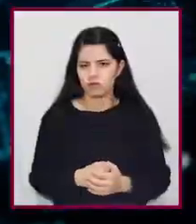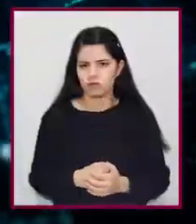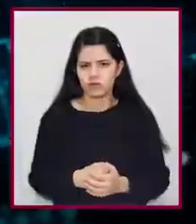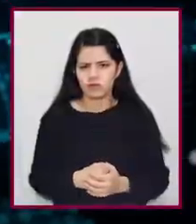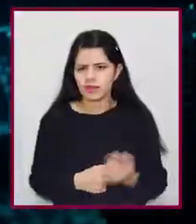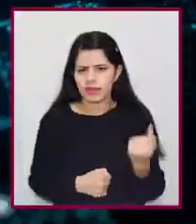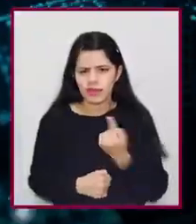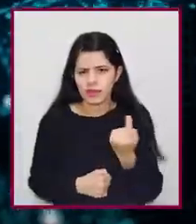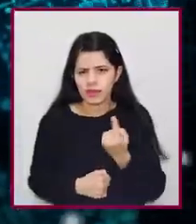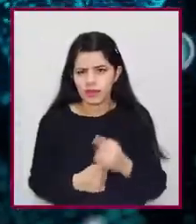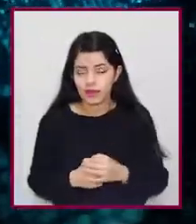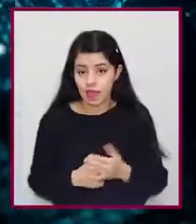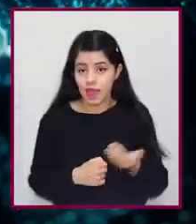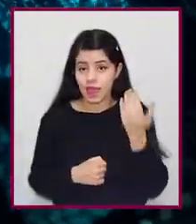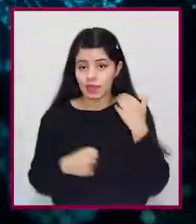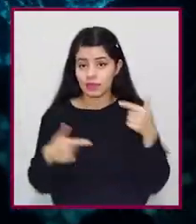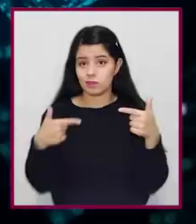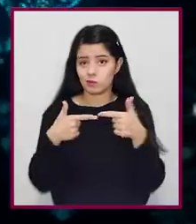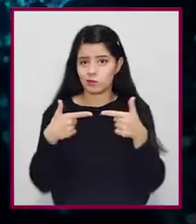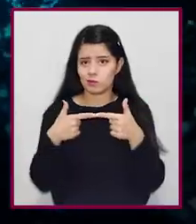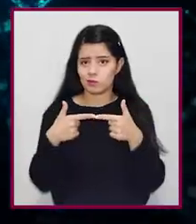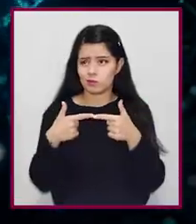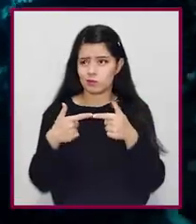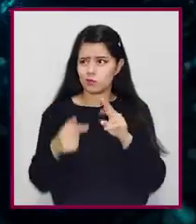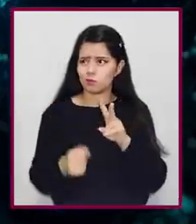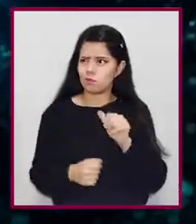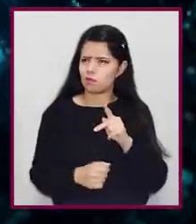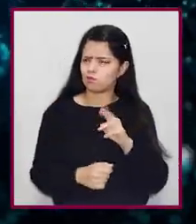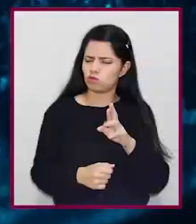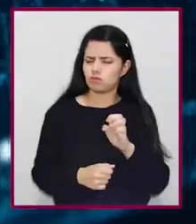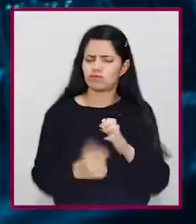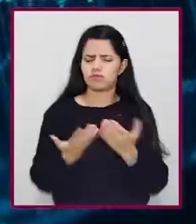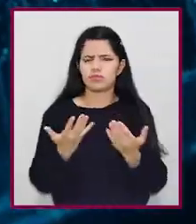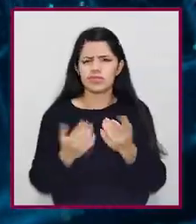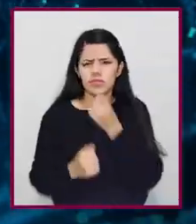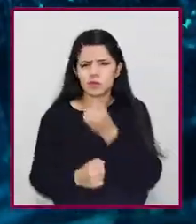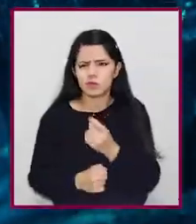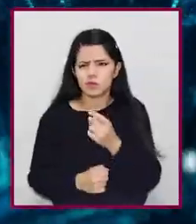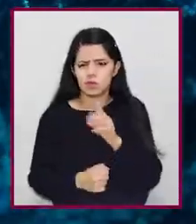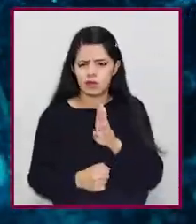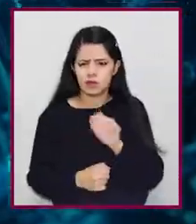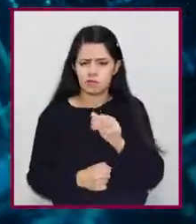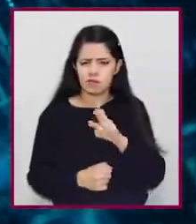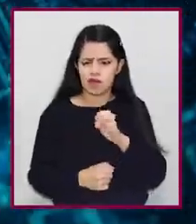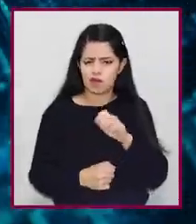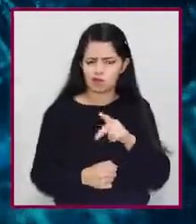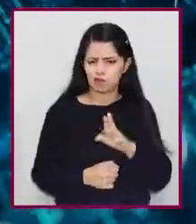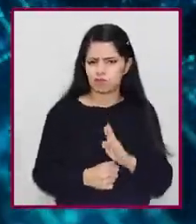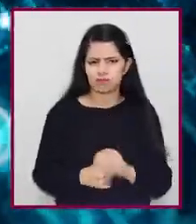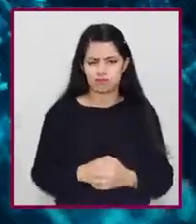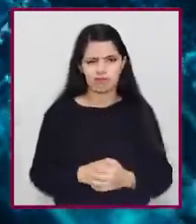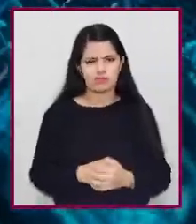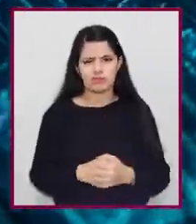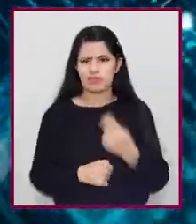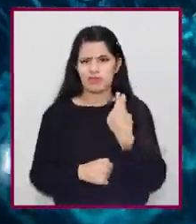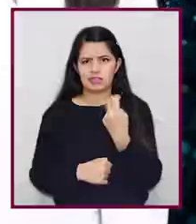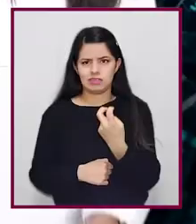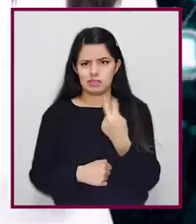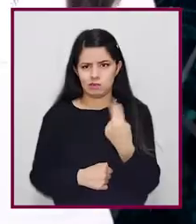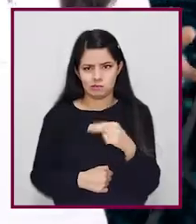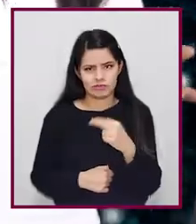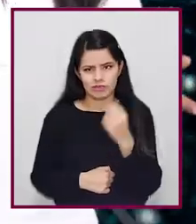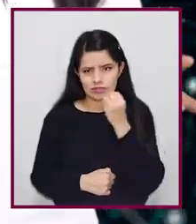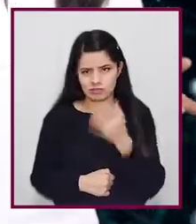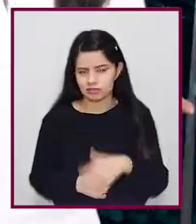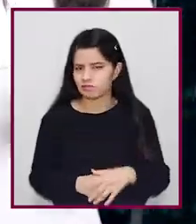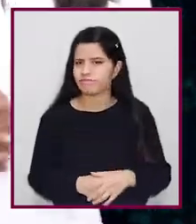¿Qué? ¿Google se llamaba VaporRub? Digo, ¿VaporRub? No inventes. La neta es que ese nombre no está chido.